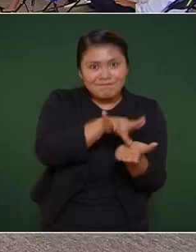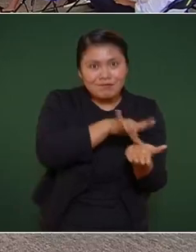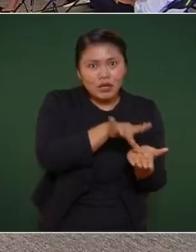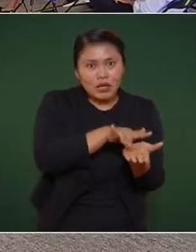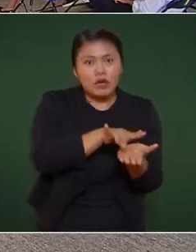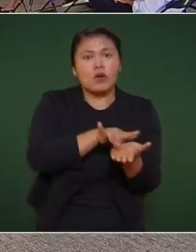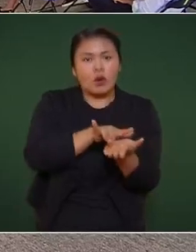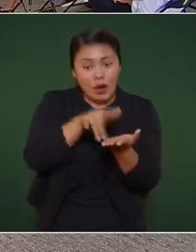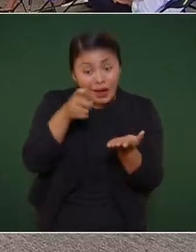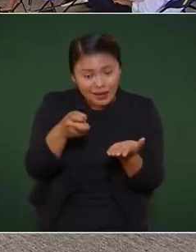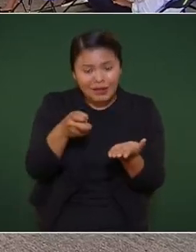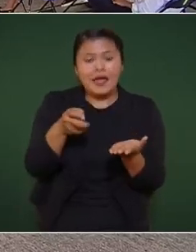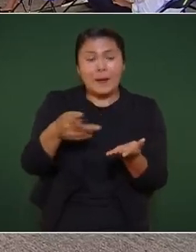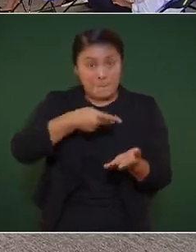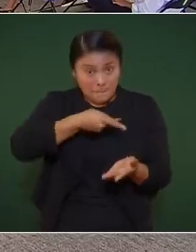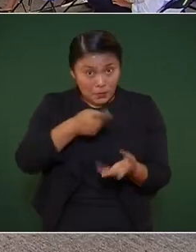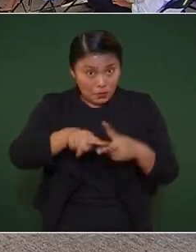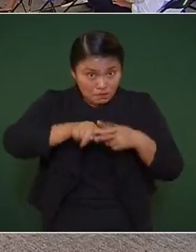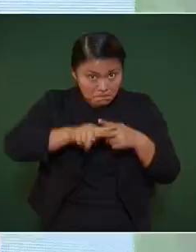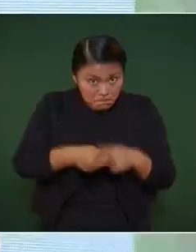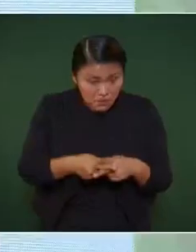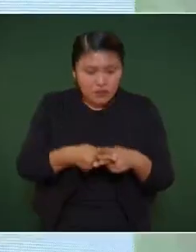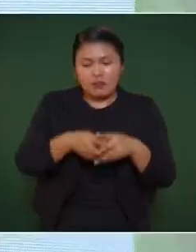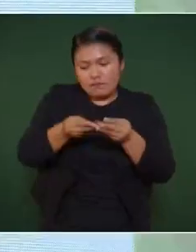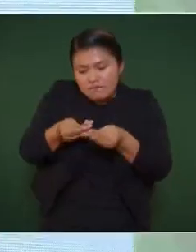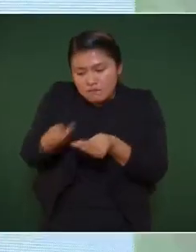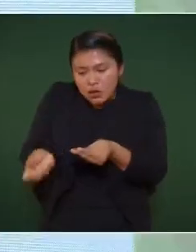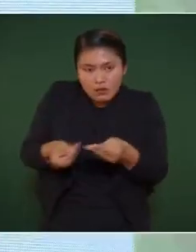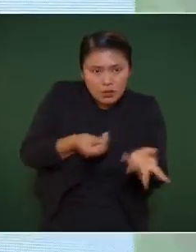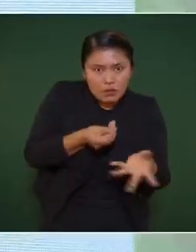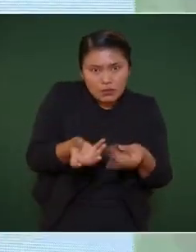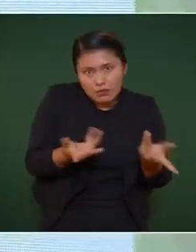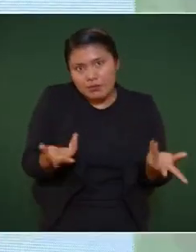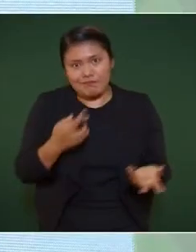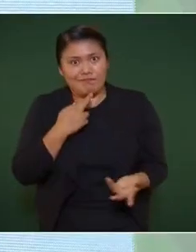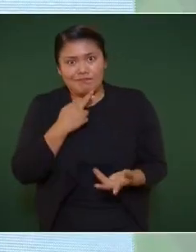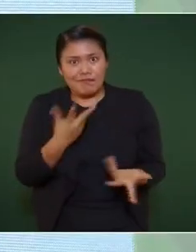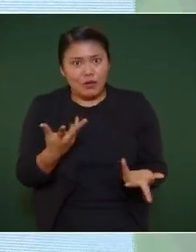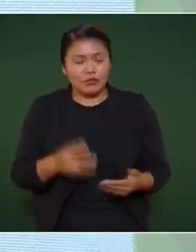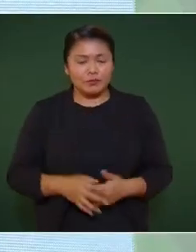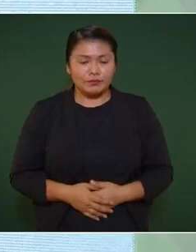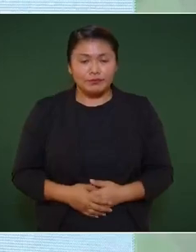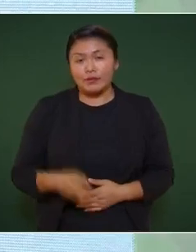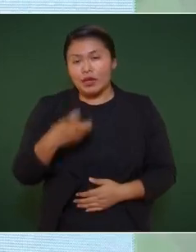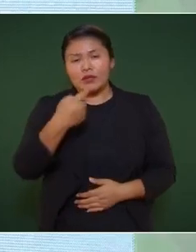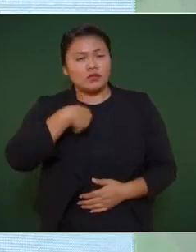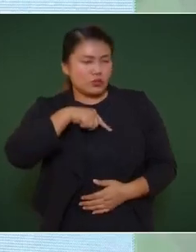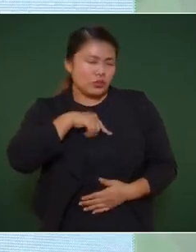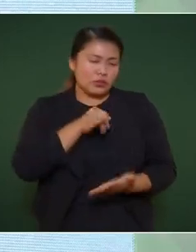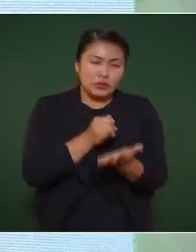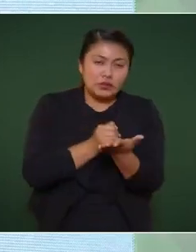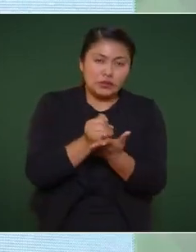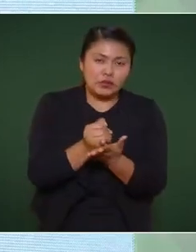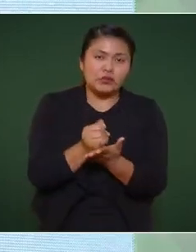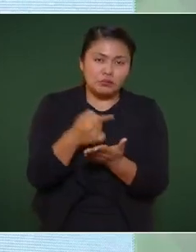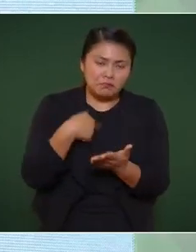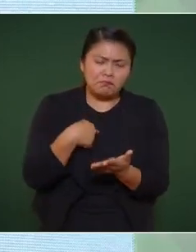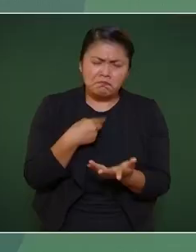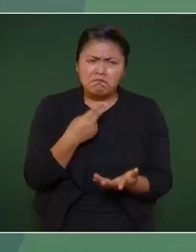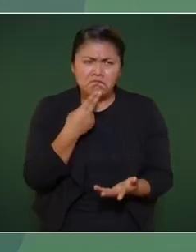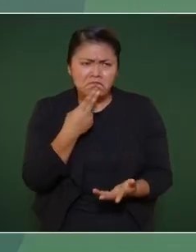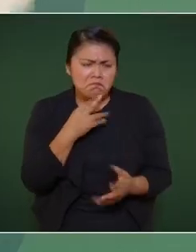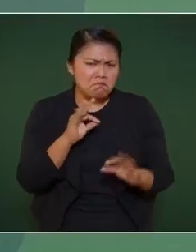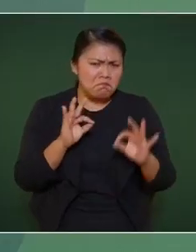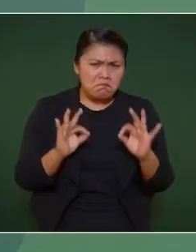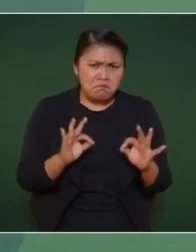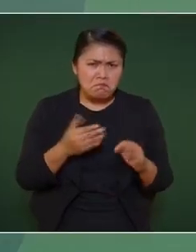lo más alto. Ese es un asunto de fondo que nos ha funcionado muy bien,